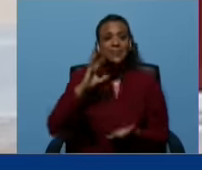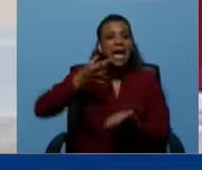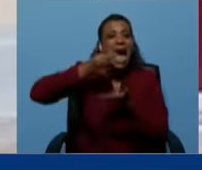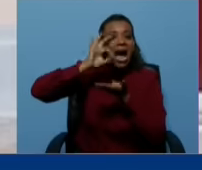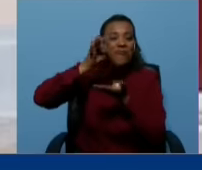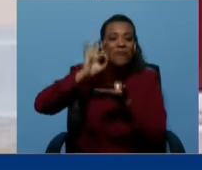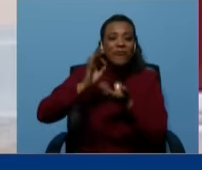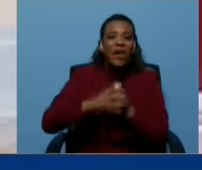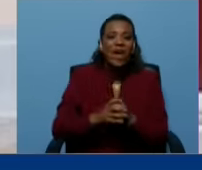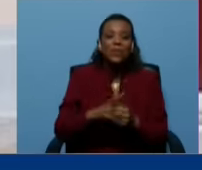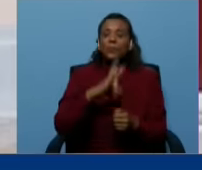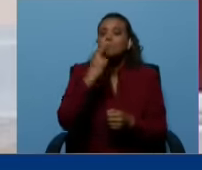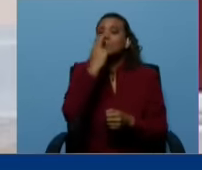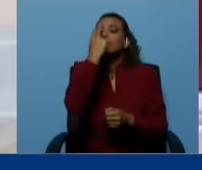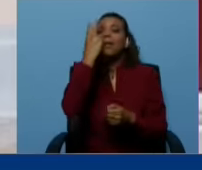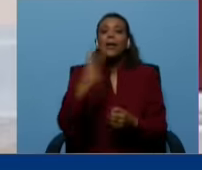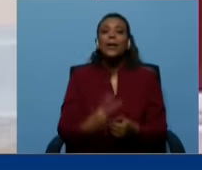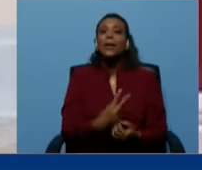Esto tiene un aroma